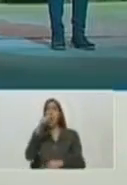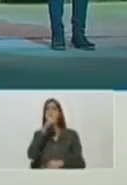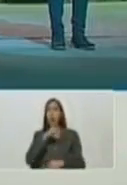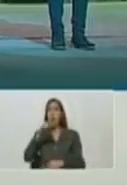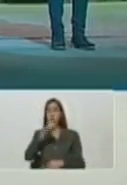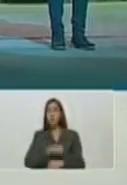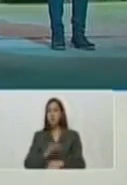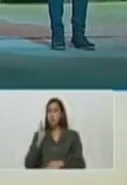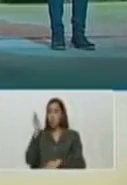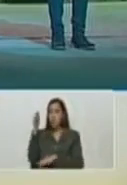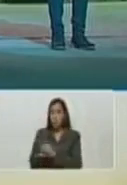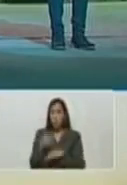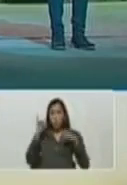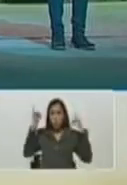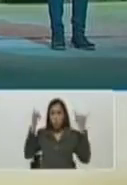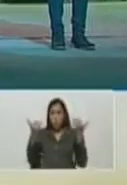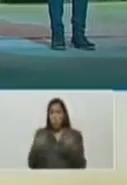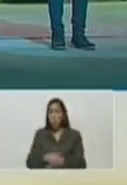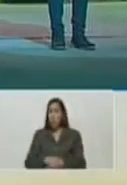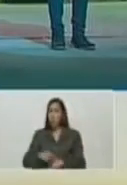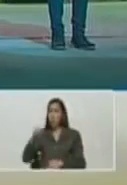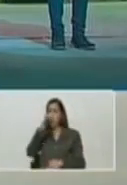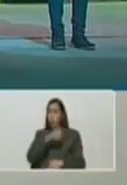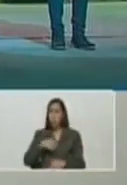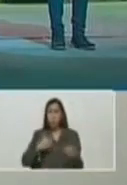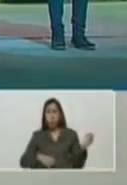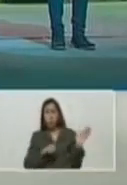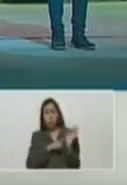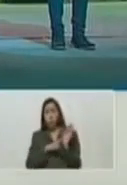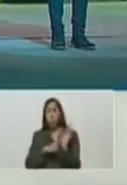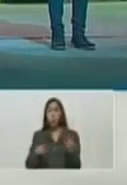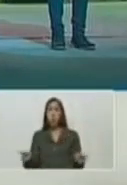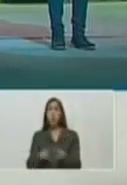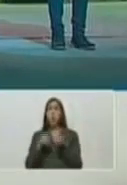Ali estaba cantando, se inspiraba como se inspiró Juan Simón ahorita.